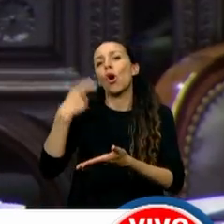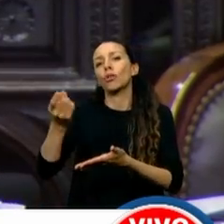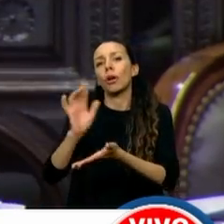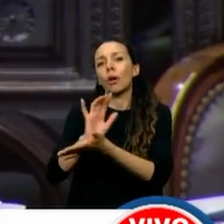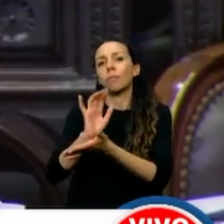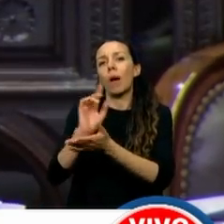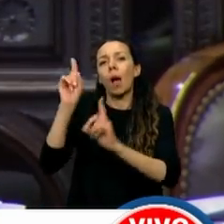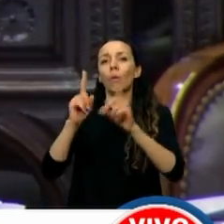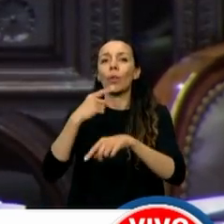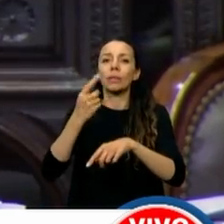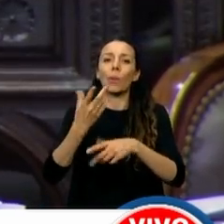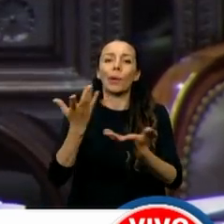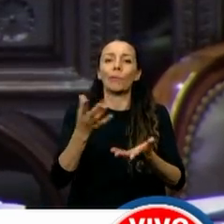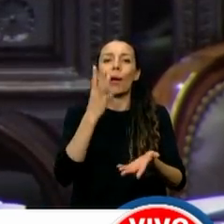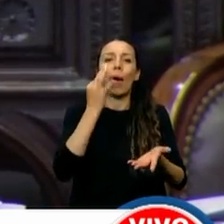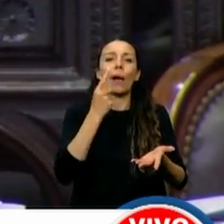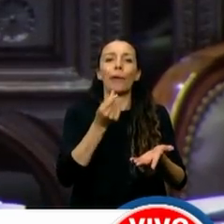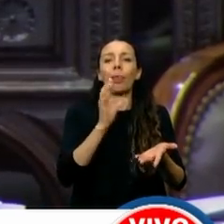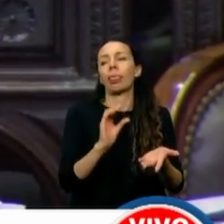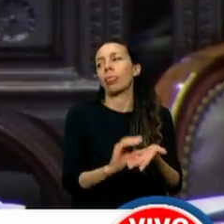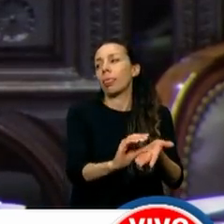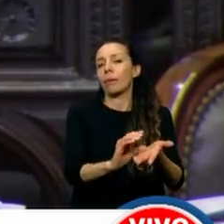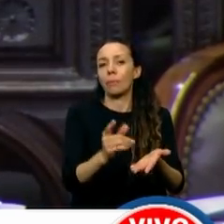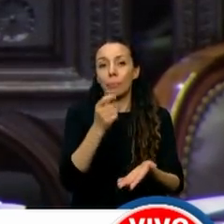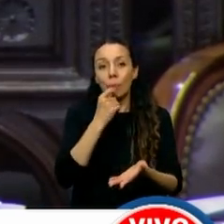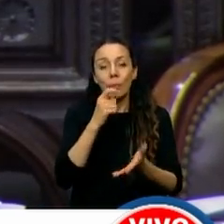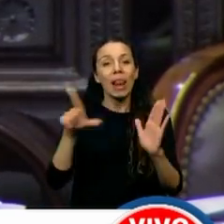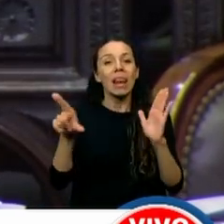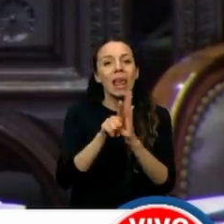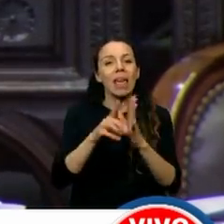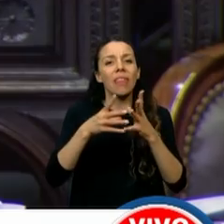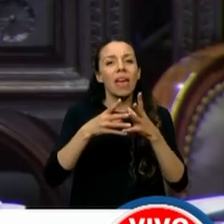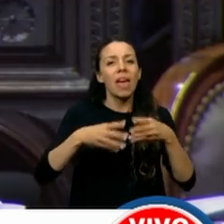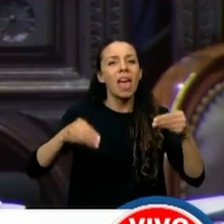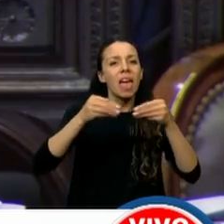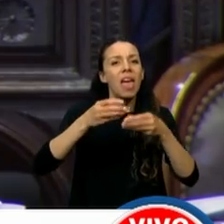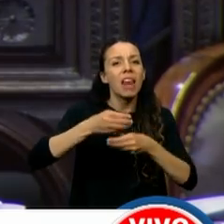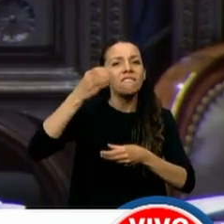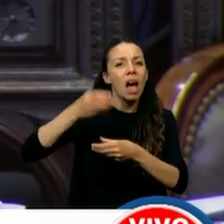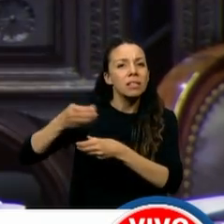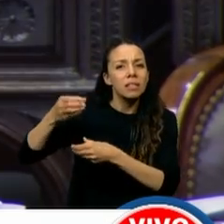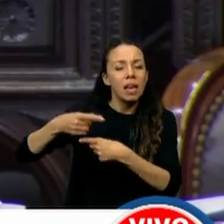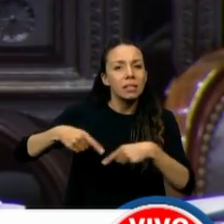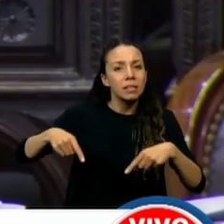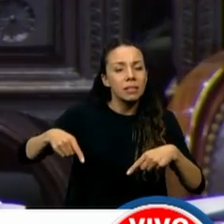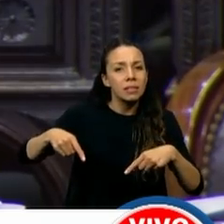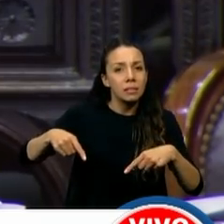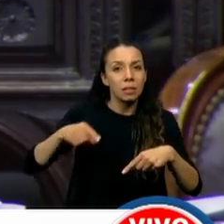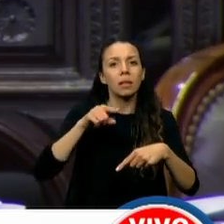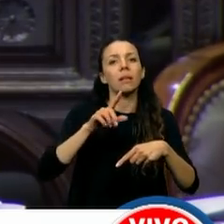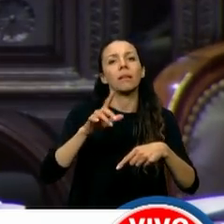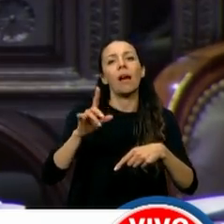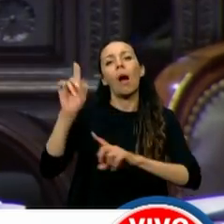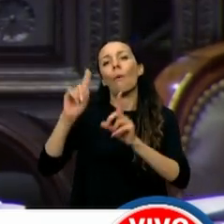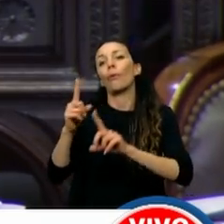dicho de manera despectiva como por ejemplo tildaron a la ley de envases entre todas las facciones circularon como una ley para